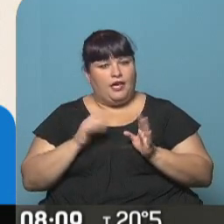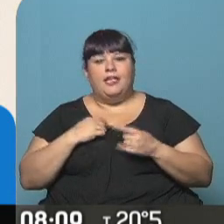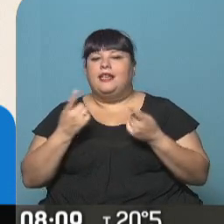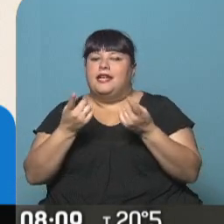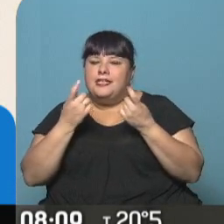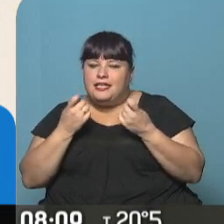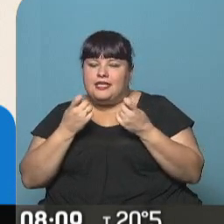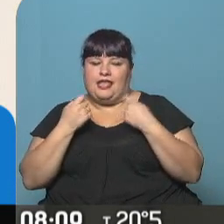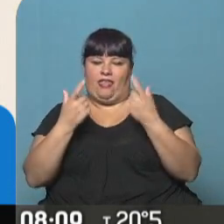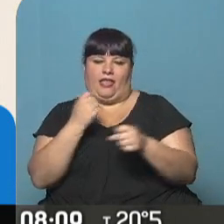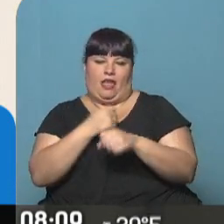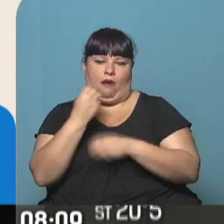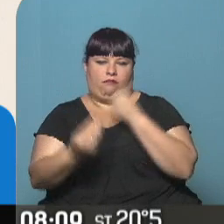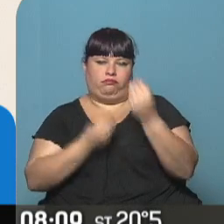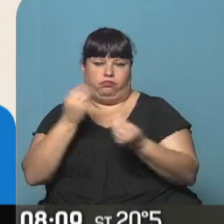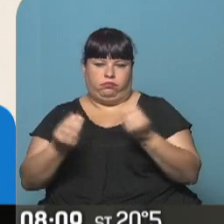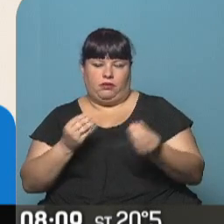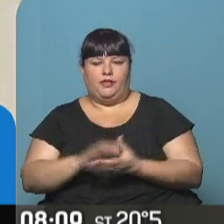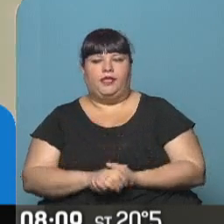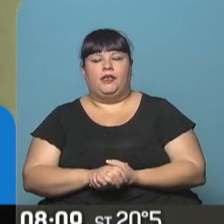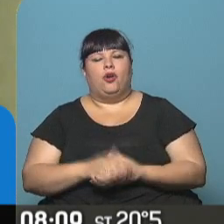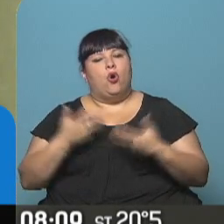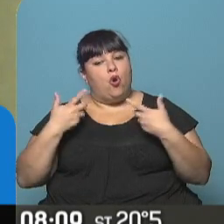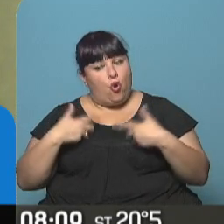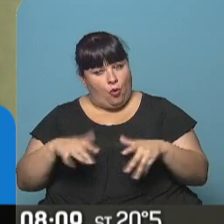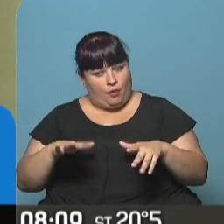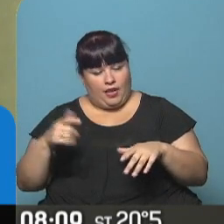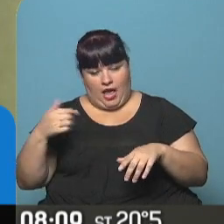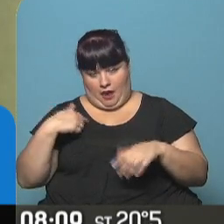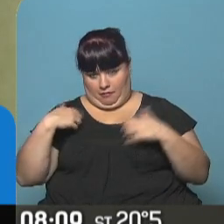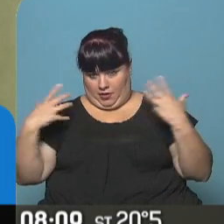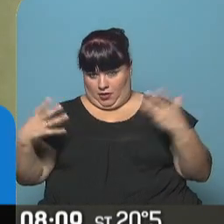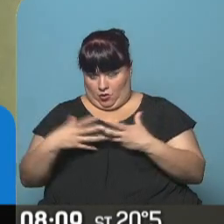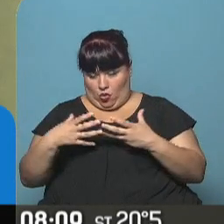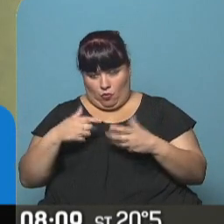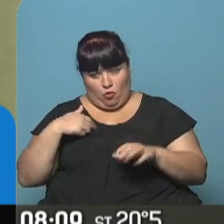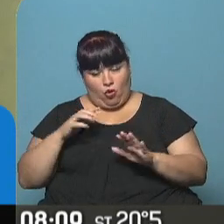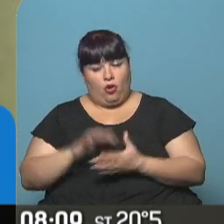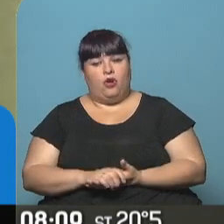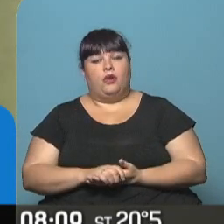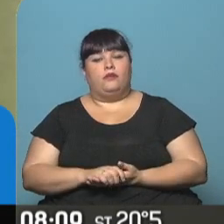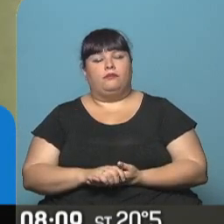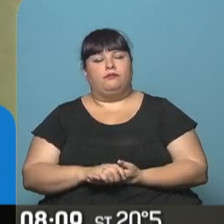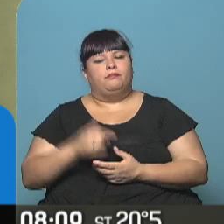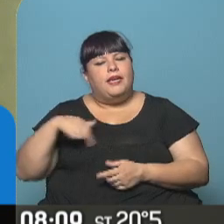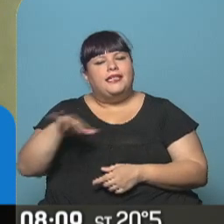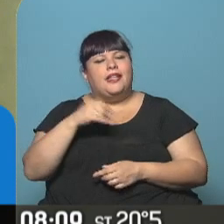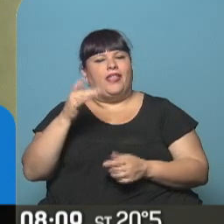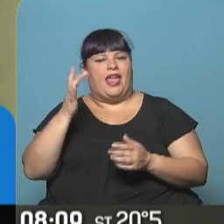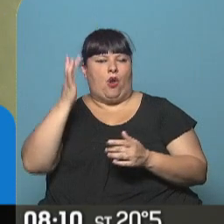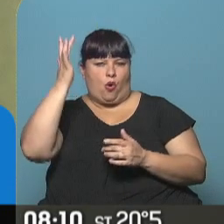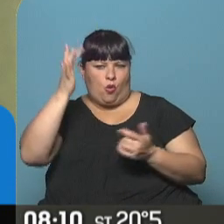necesitamos crear fuentes de trabajo. Con humildad, desde nuestro lugar, que es el lugar de